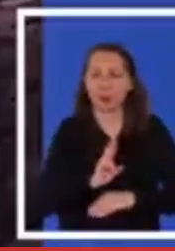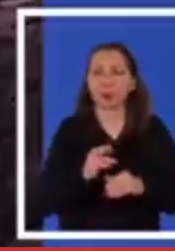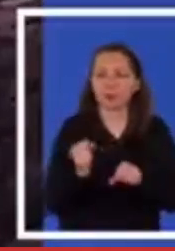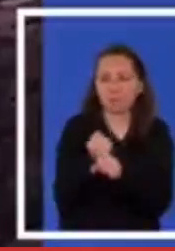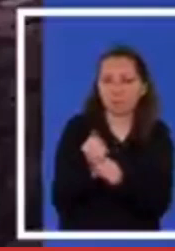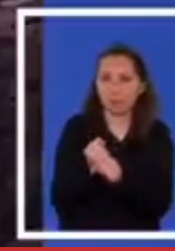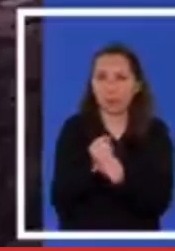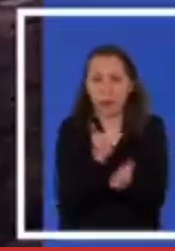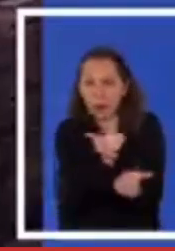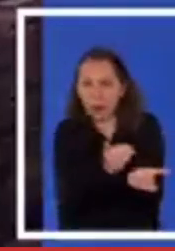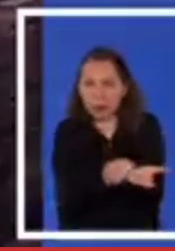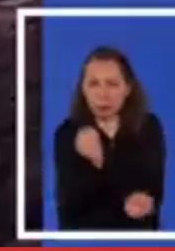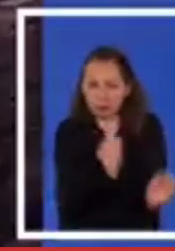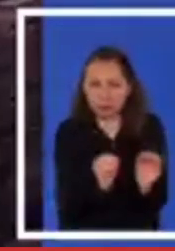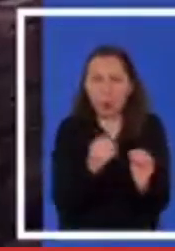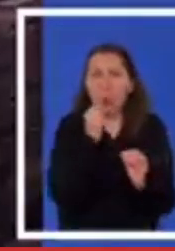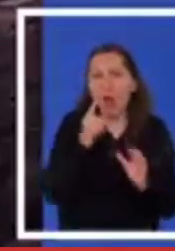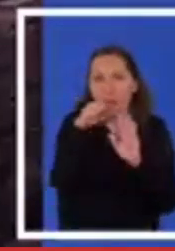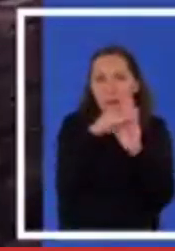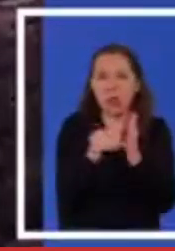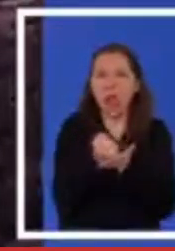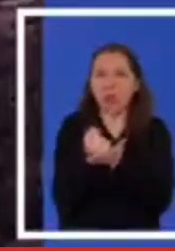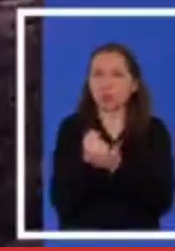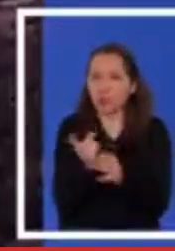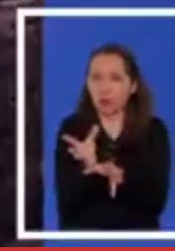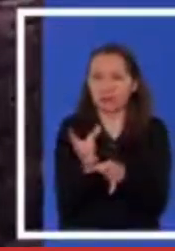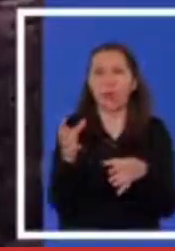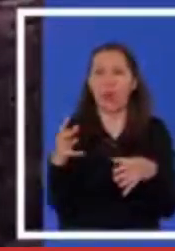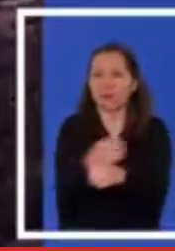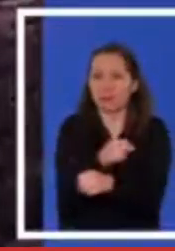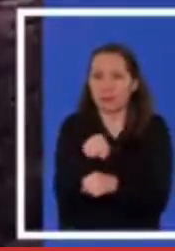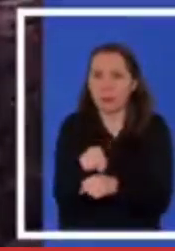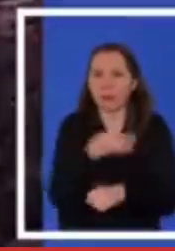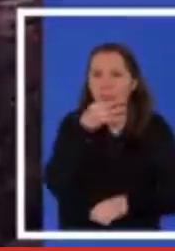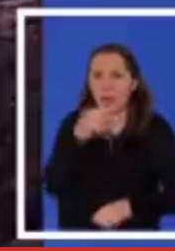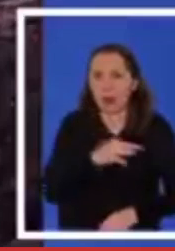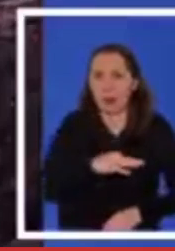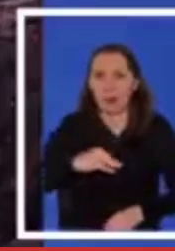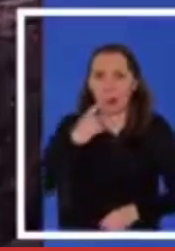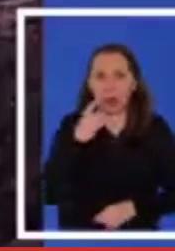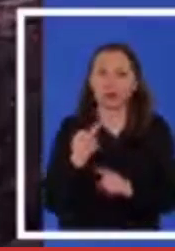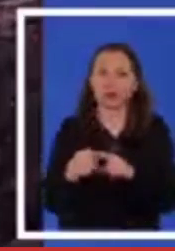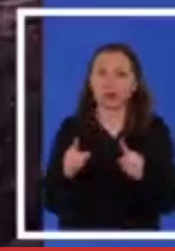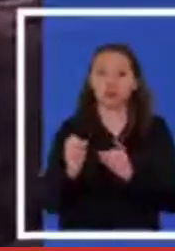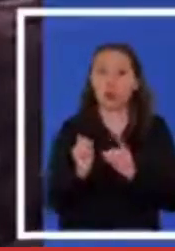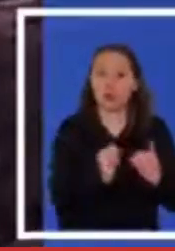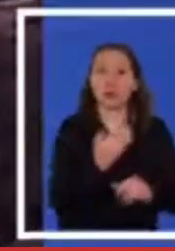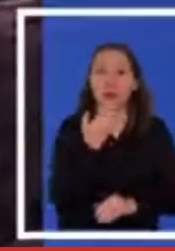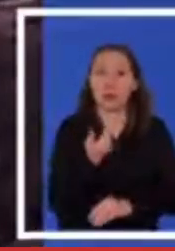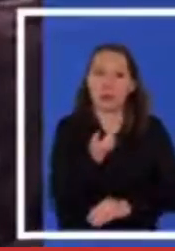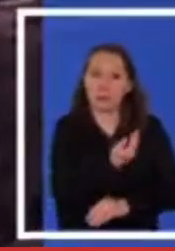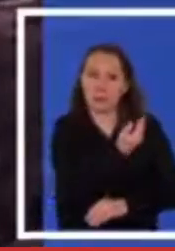ha estado trabajando en el diseño de estas medidas de ayuda temprana que ha dado a conocer el ministro y otras que informarán